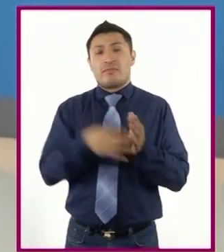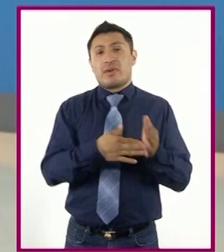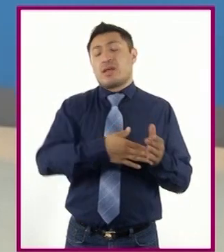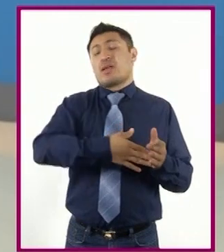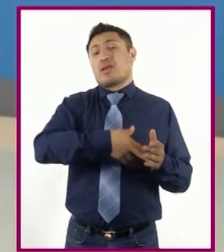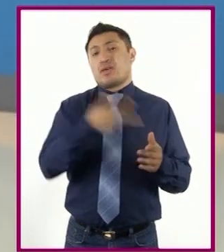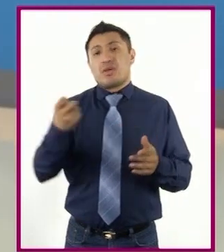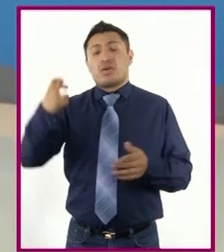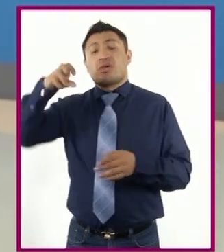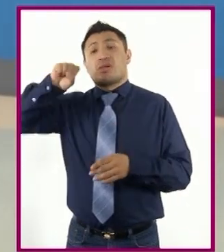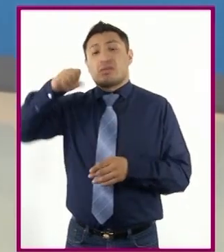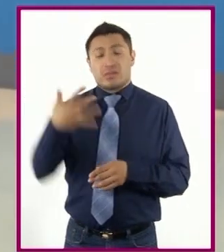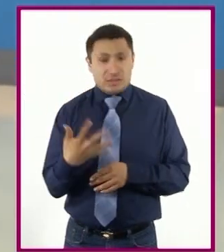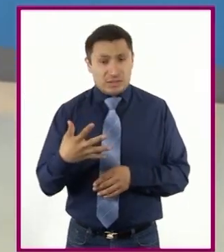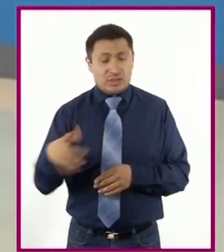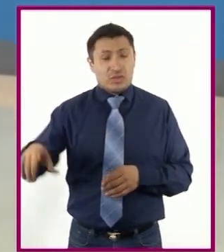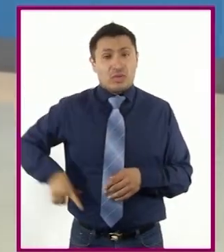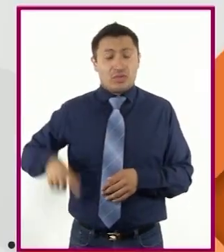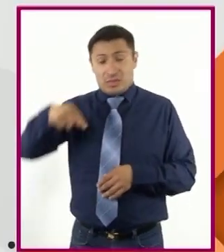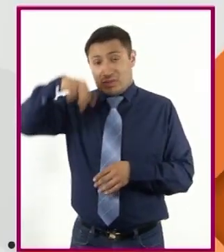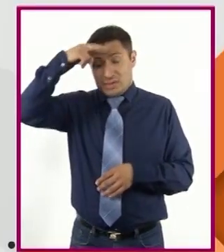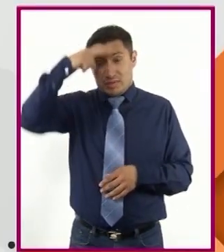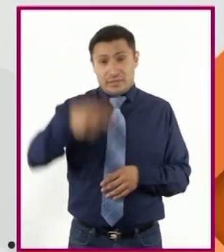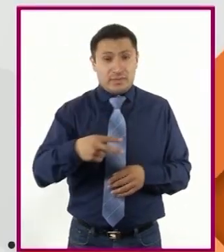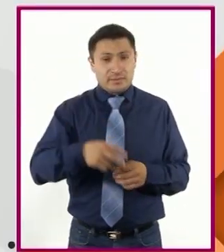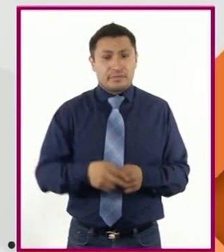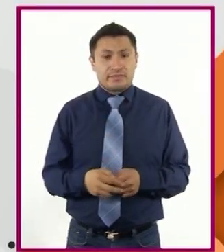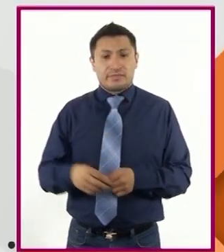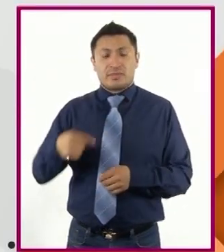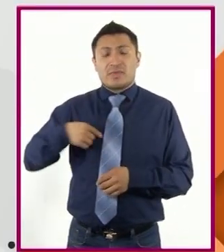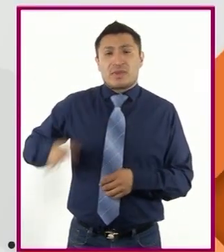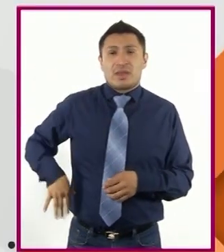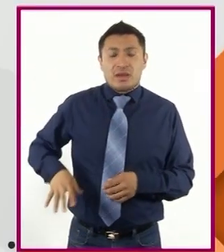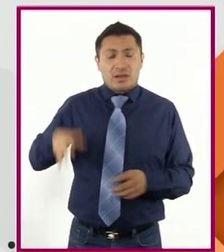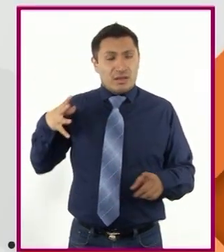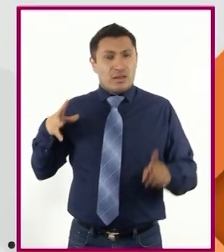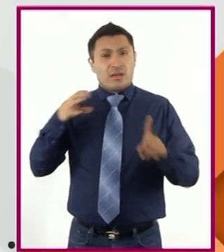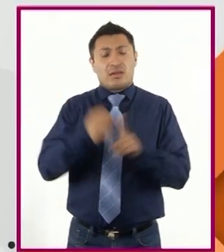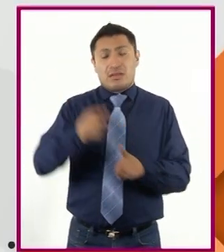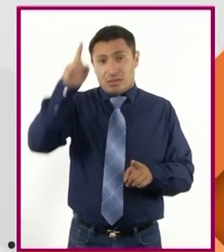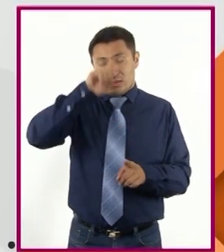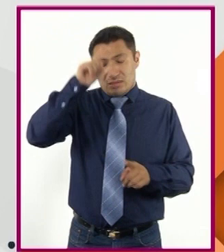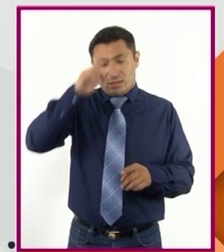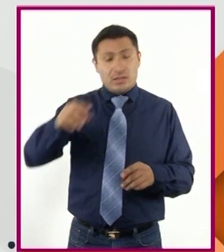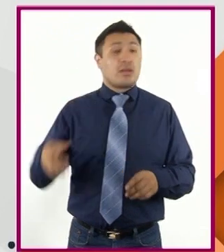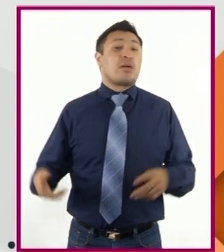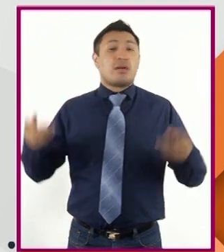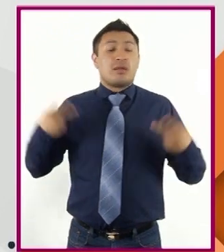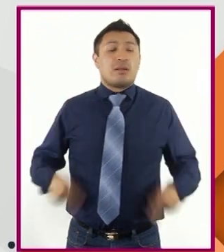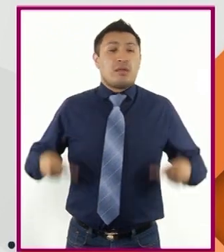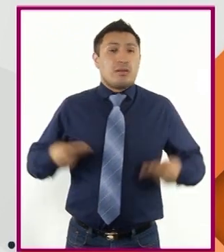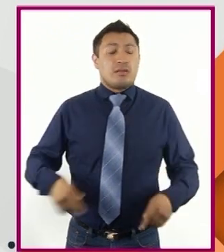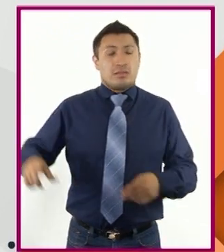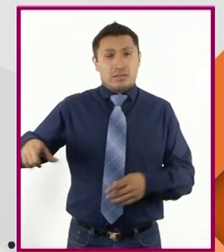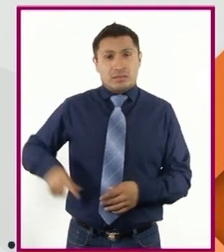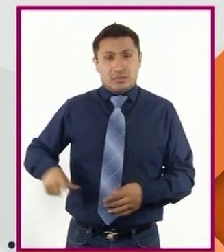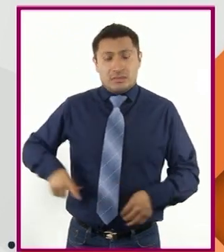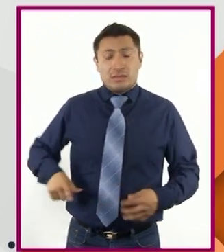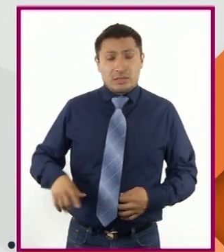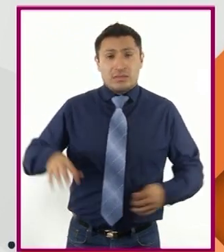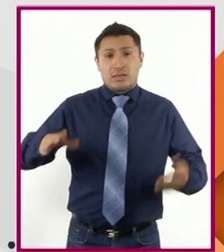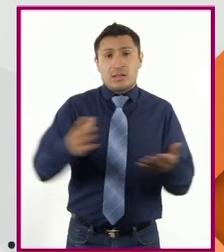1865 durante su gobierno en México. Acabo de conseguir en el Consejo de Ministros la victoria más